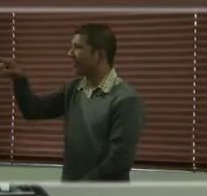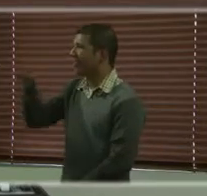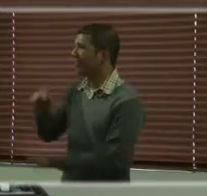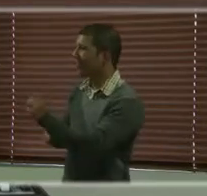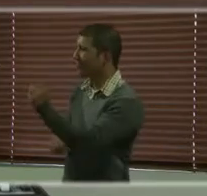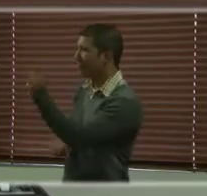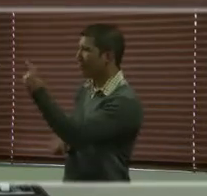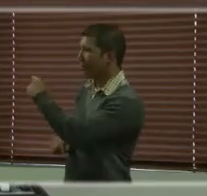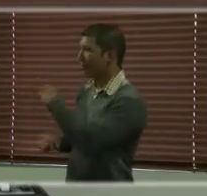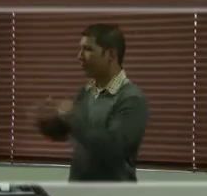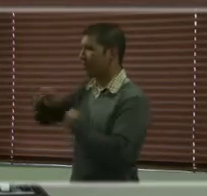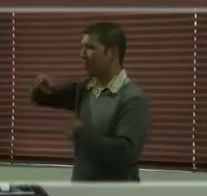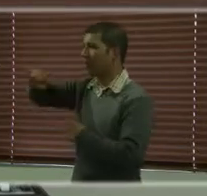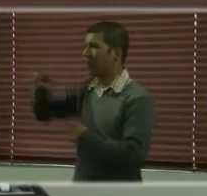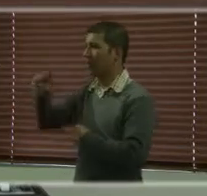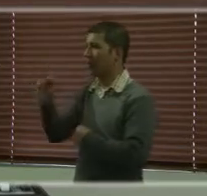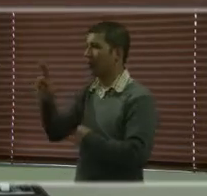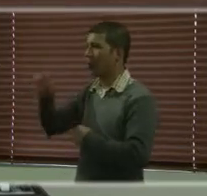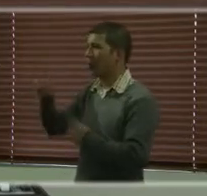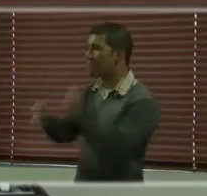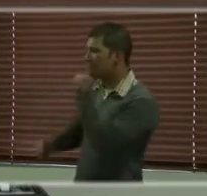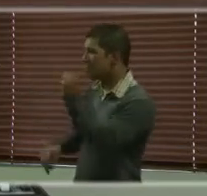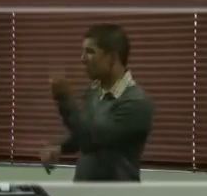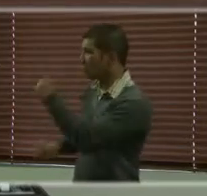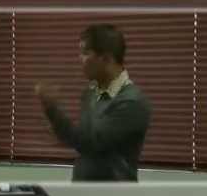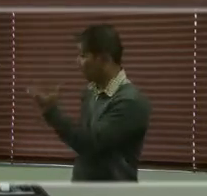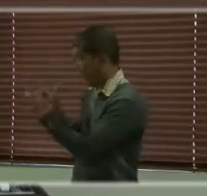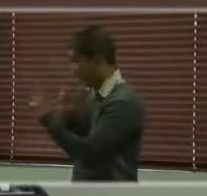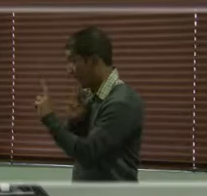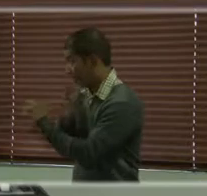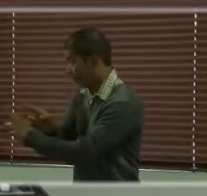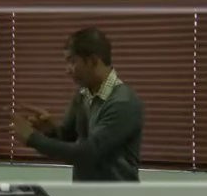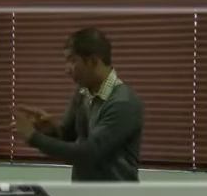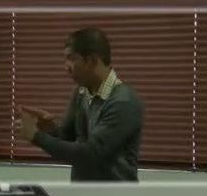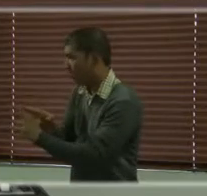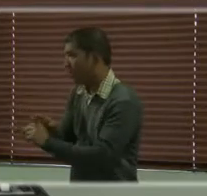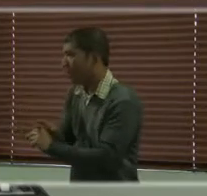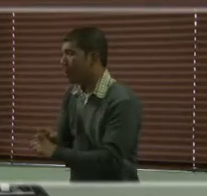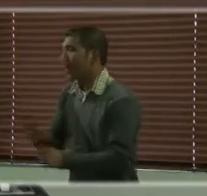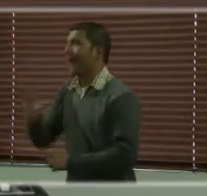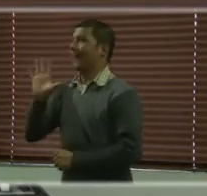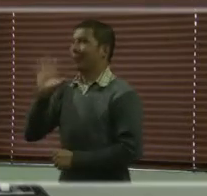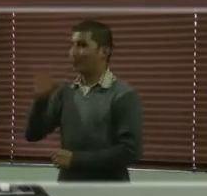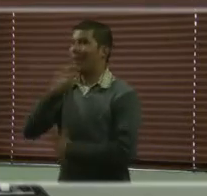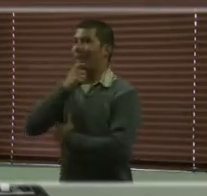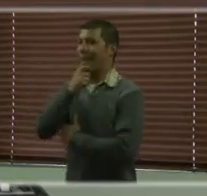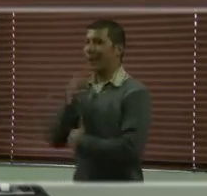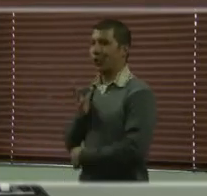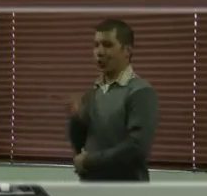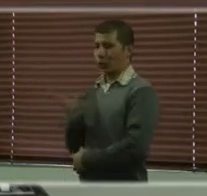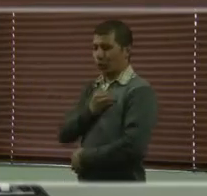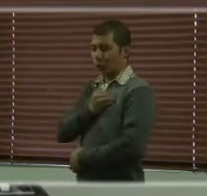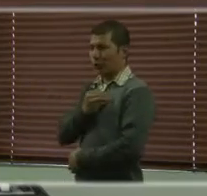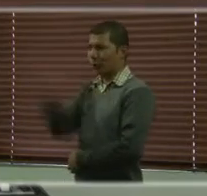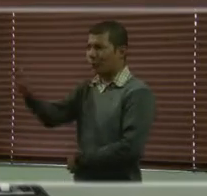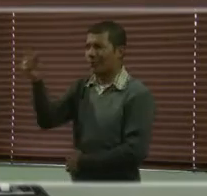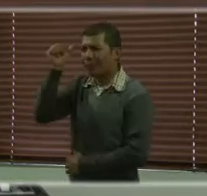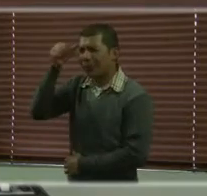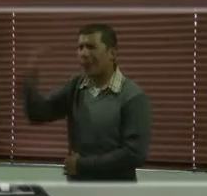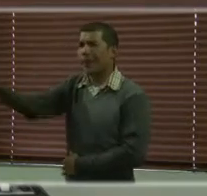la relación con otros con los otros árboles del de la ONU Bueno sí voy a empezar Entonces con